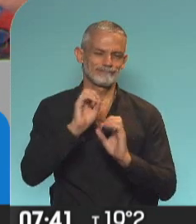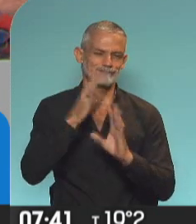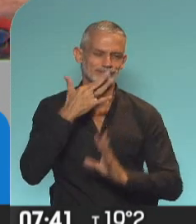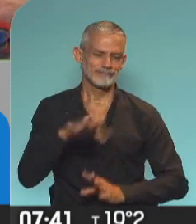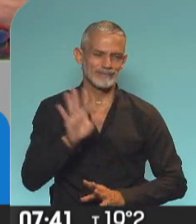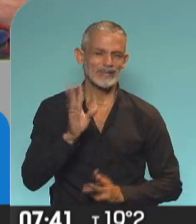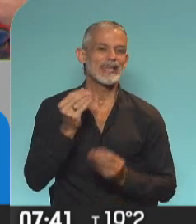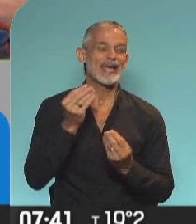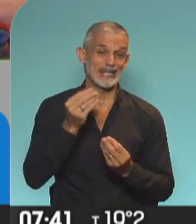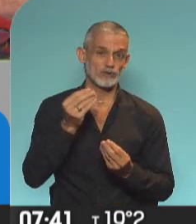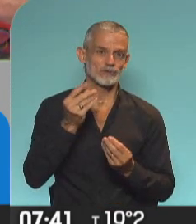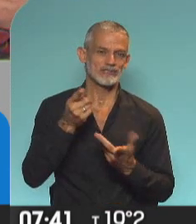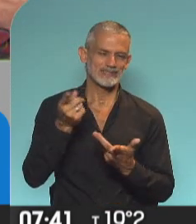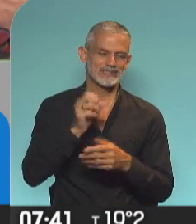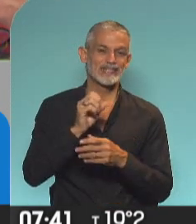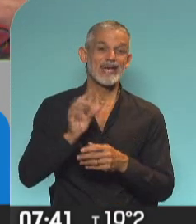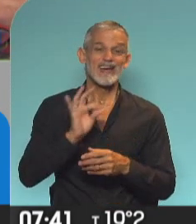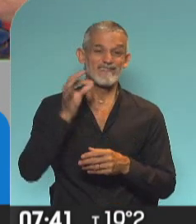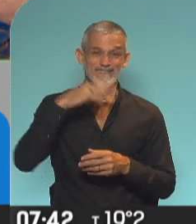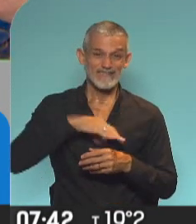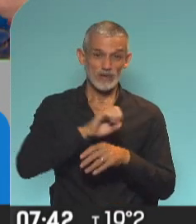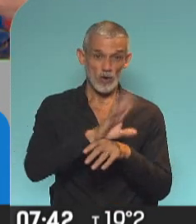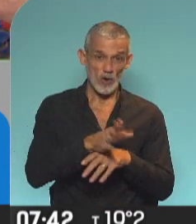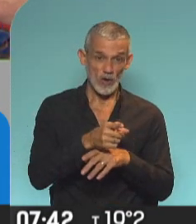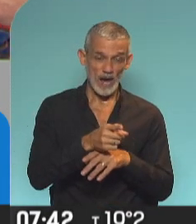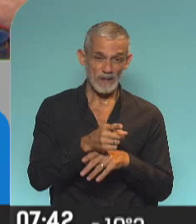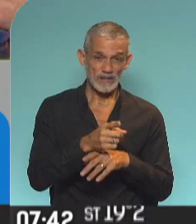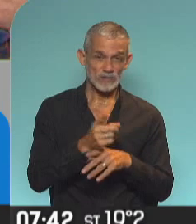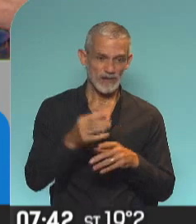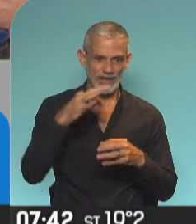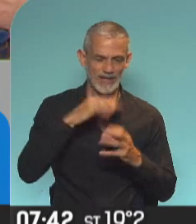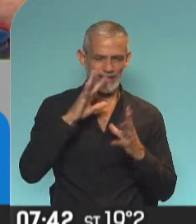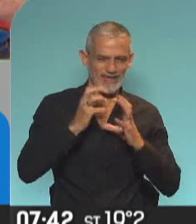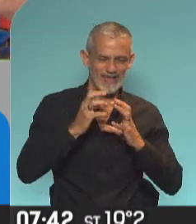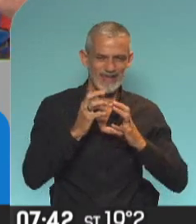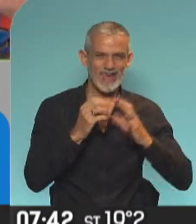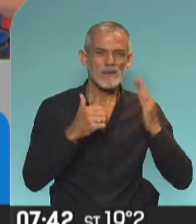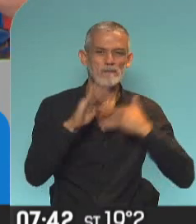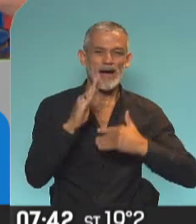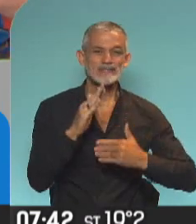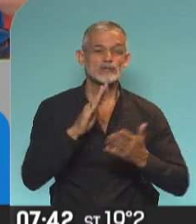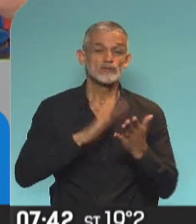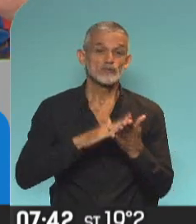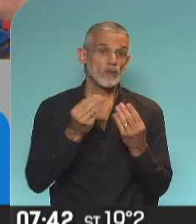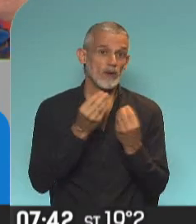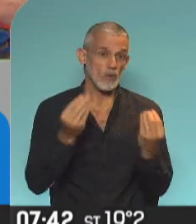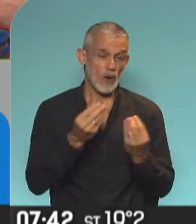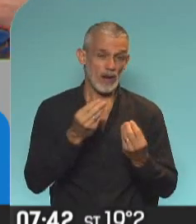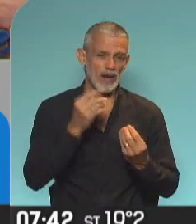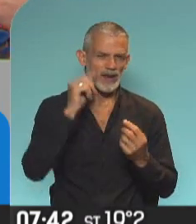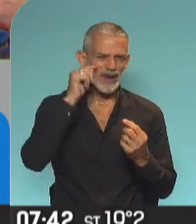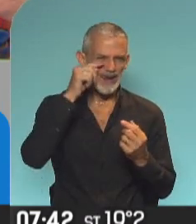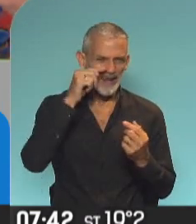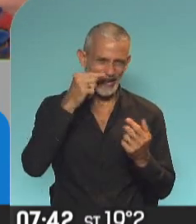que evidentemente este virus tiene una afección predominante sobre los nervios